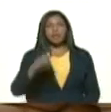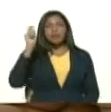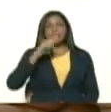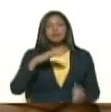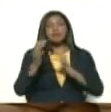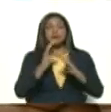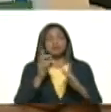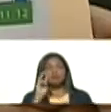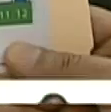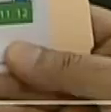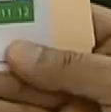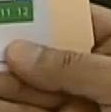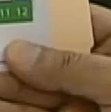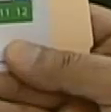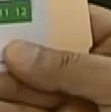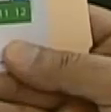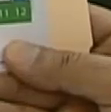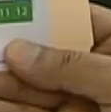oscilado